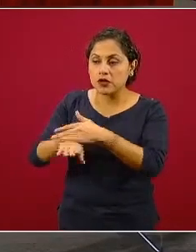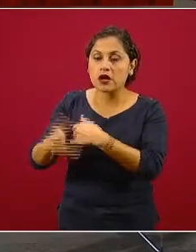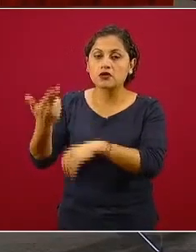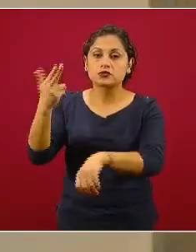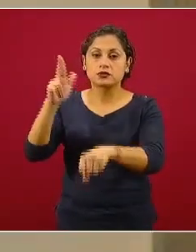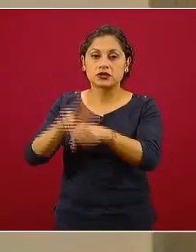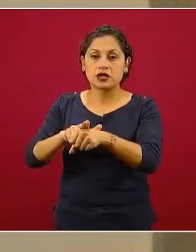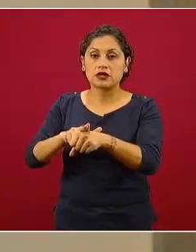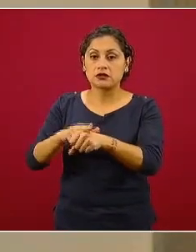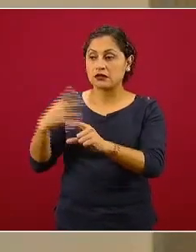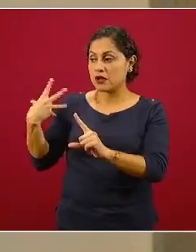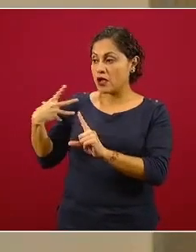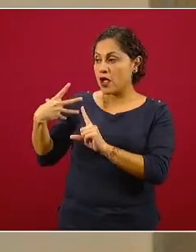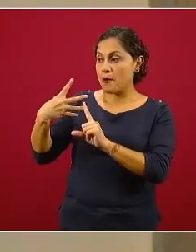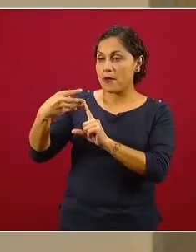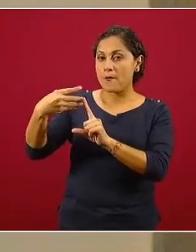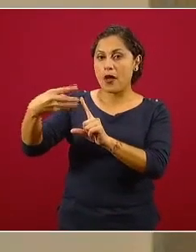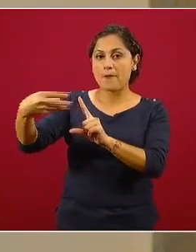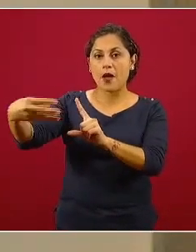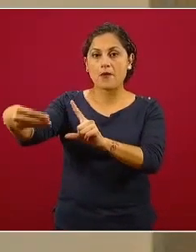y contagian.